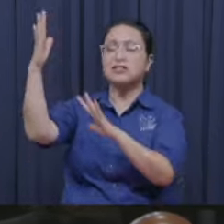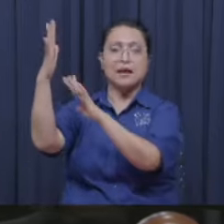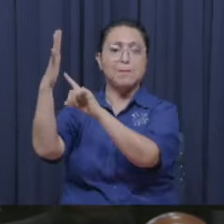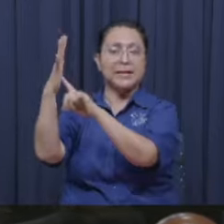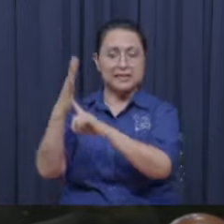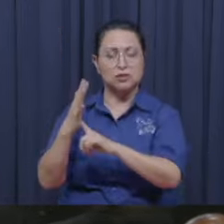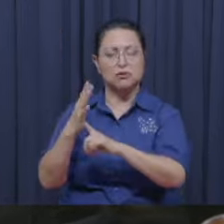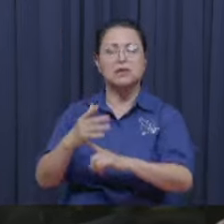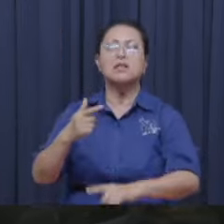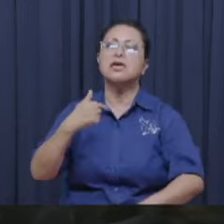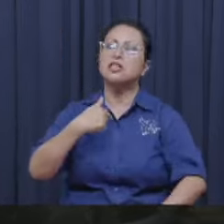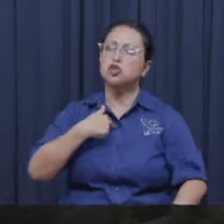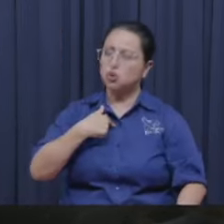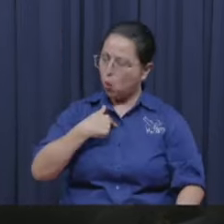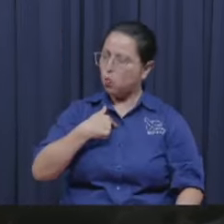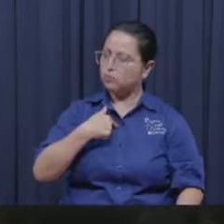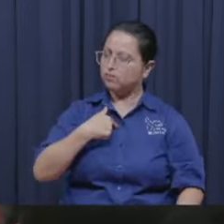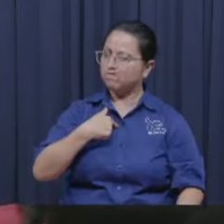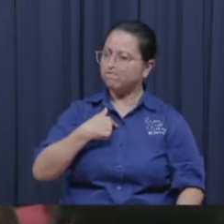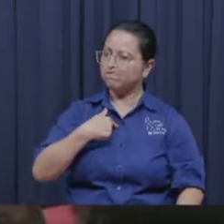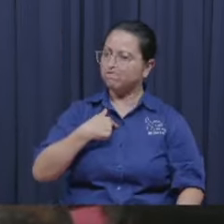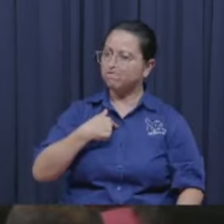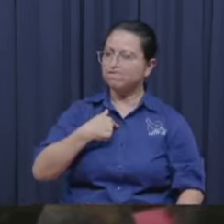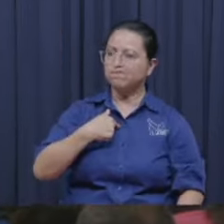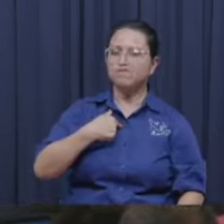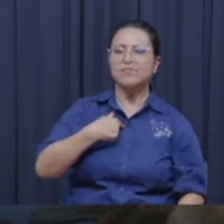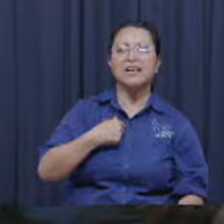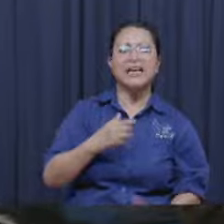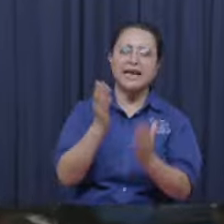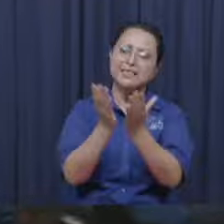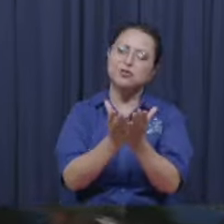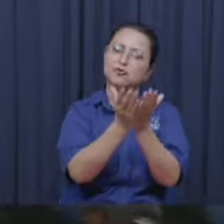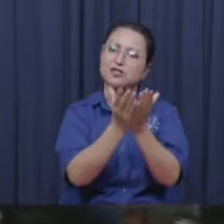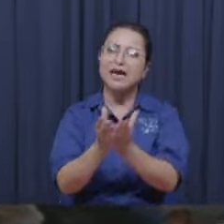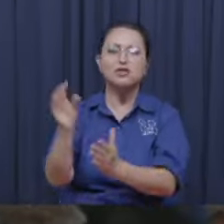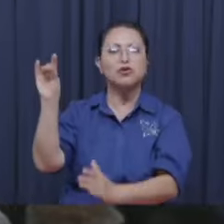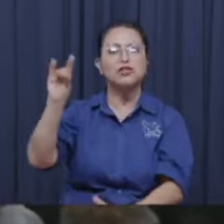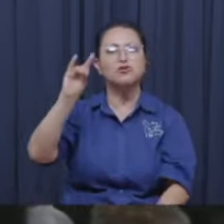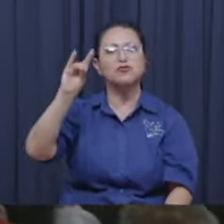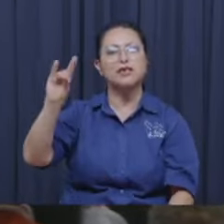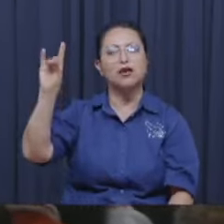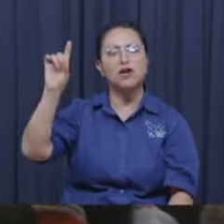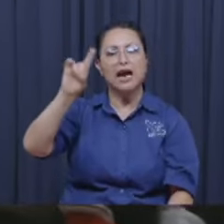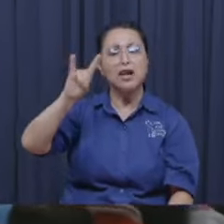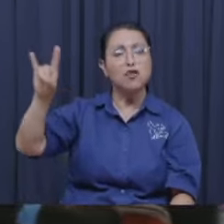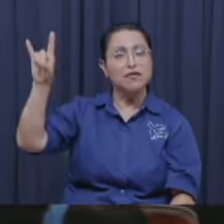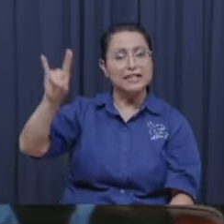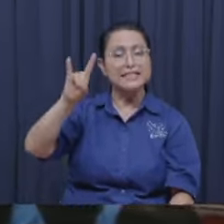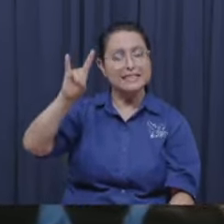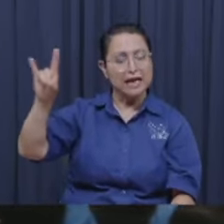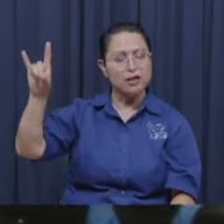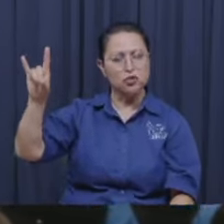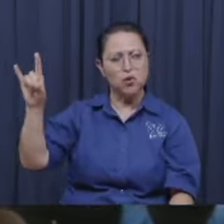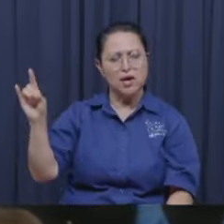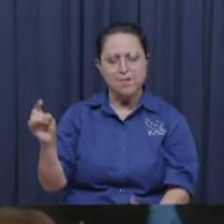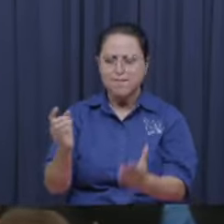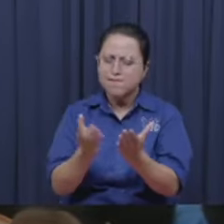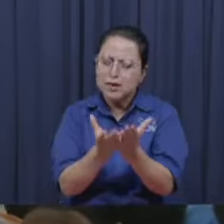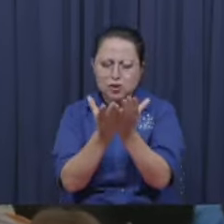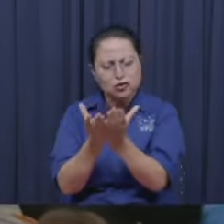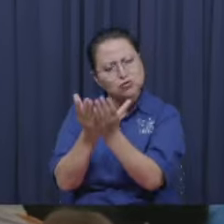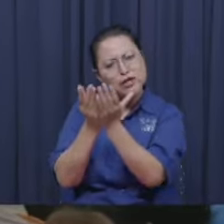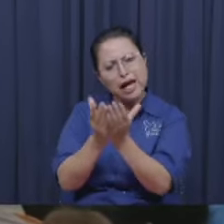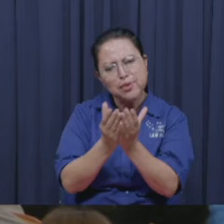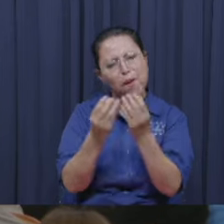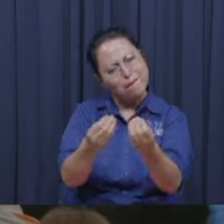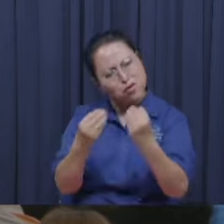me encuentren haciendo, que me encuentren yendo a la universidad y trabajando por sacar summa cum laude